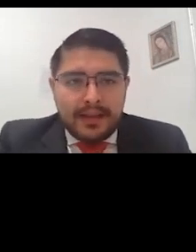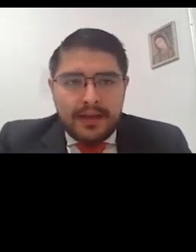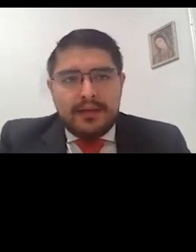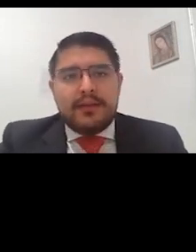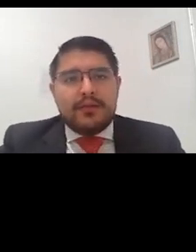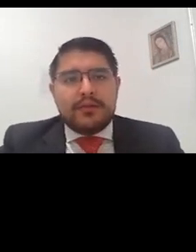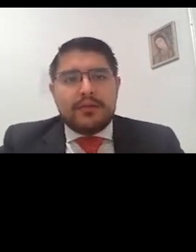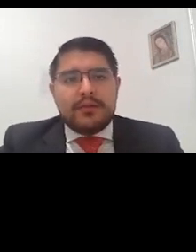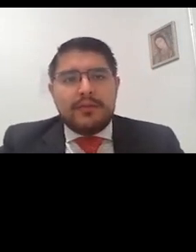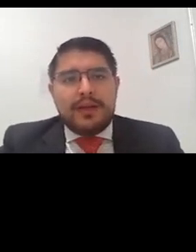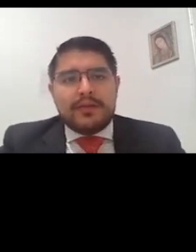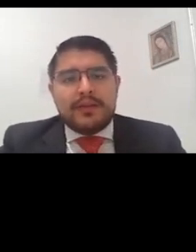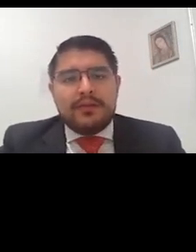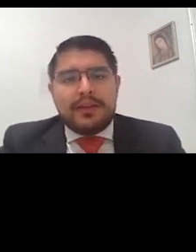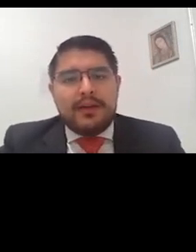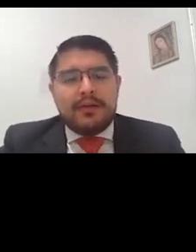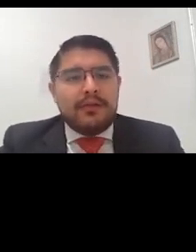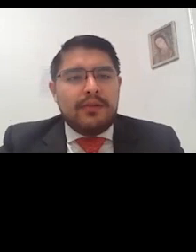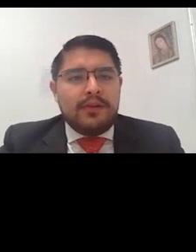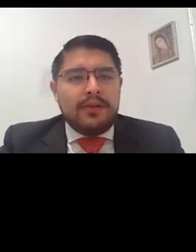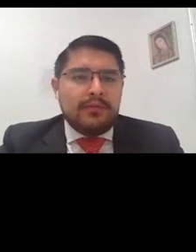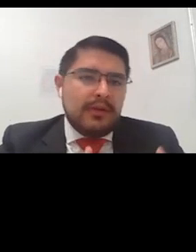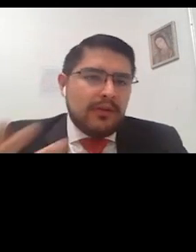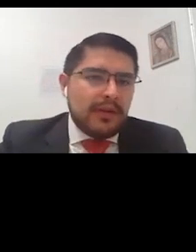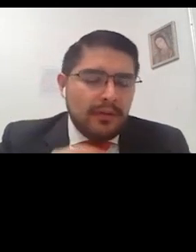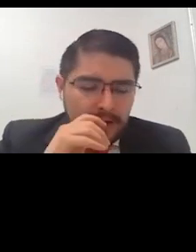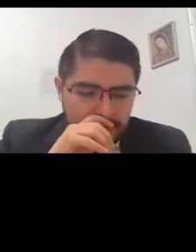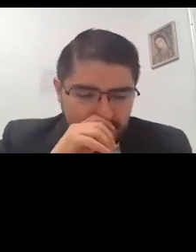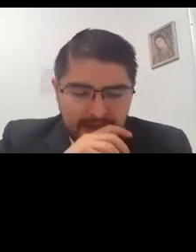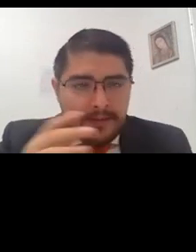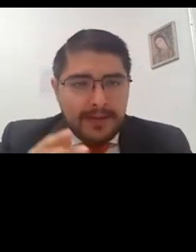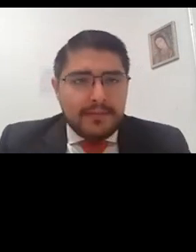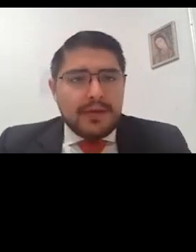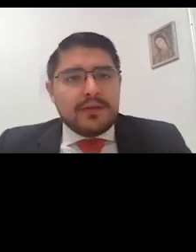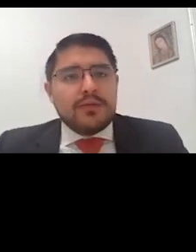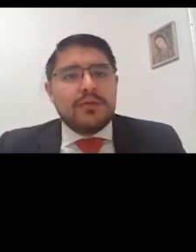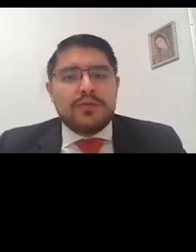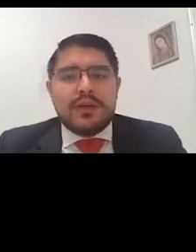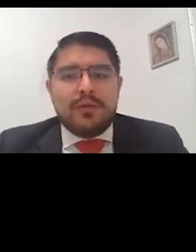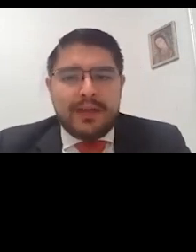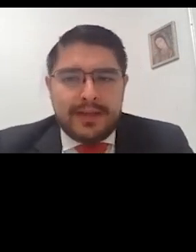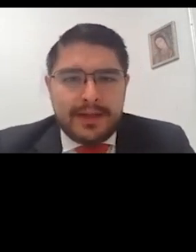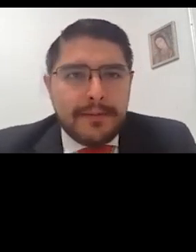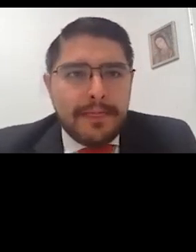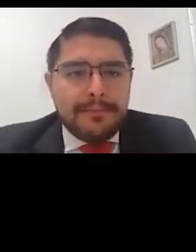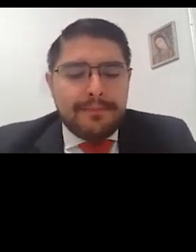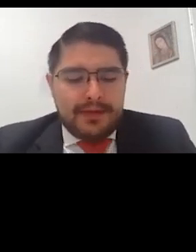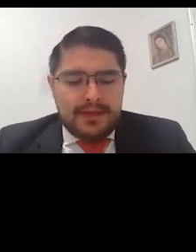integridad de los empleados en el centro de trabajo y, bueno, en cualquier lugar donde desempeñen sus